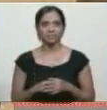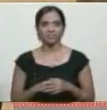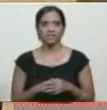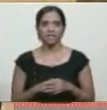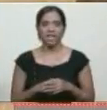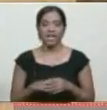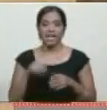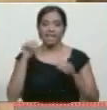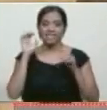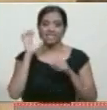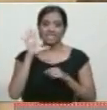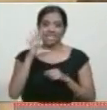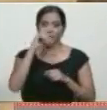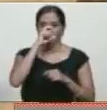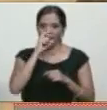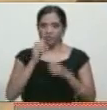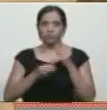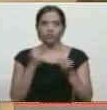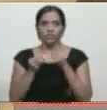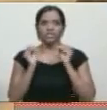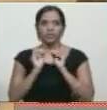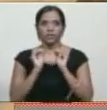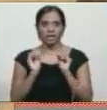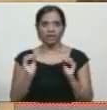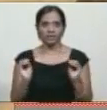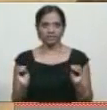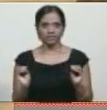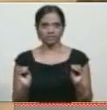hace 5 años yo hice una denuncia